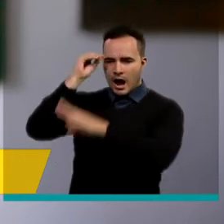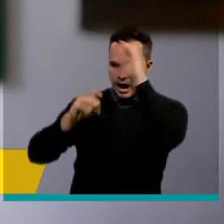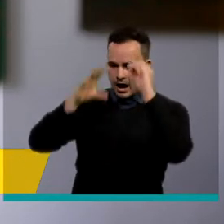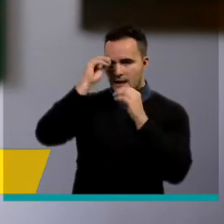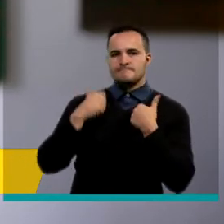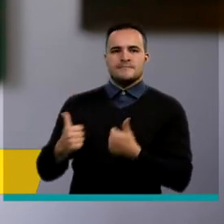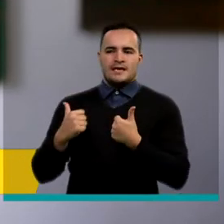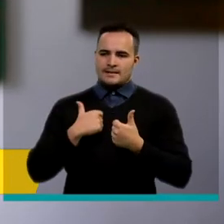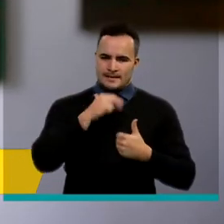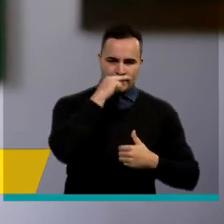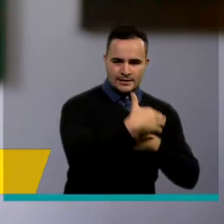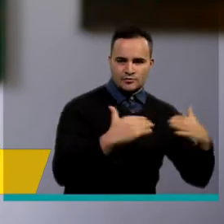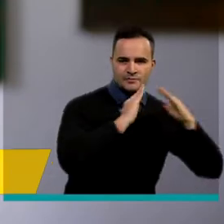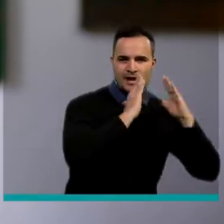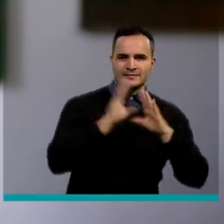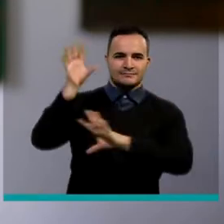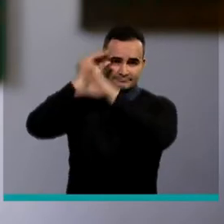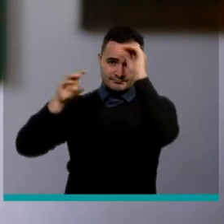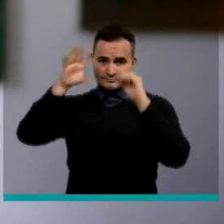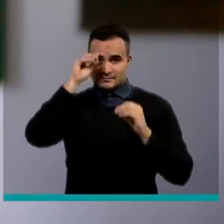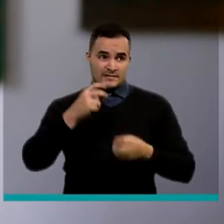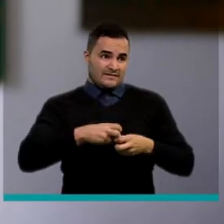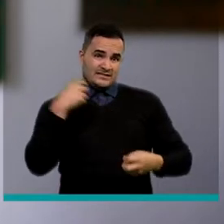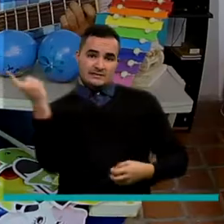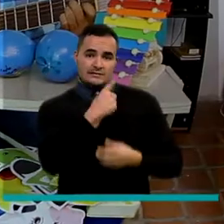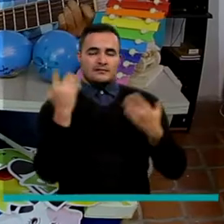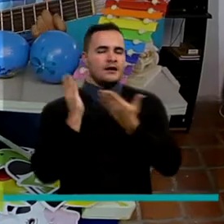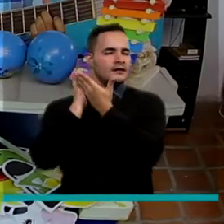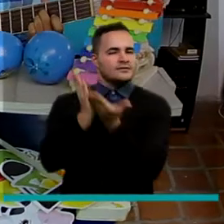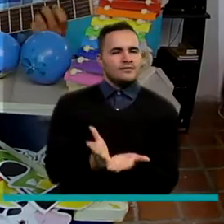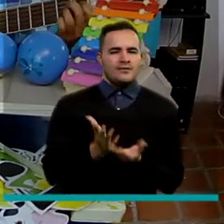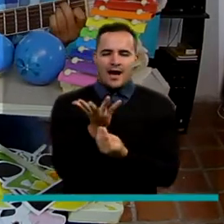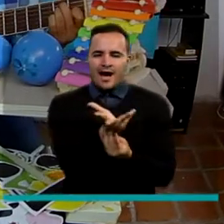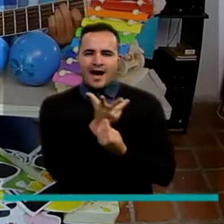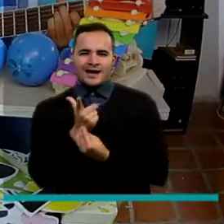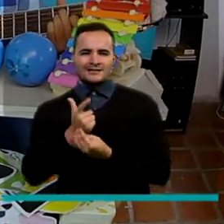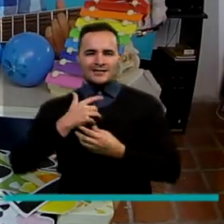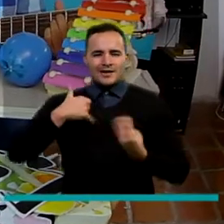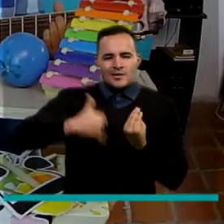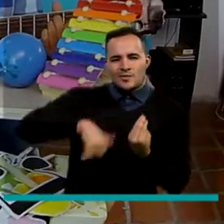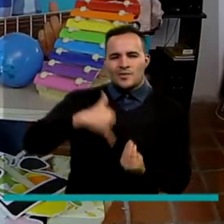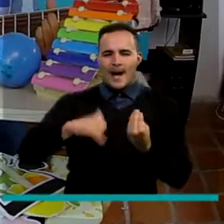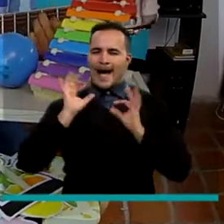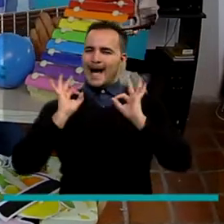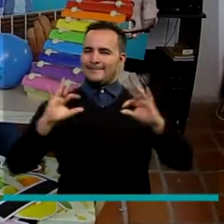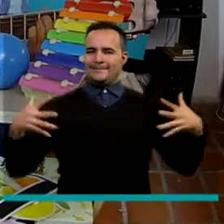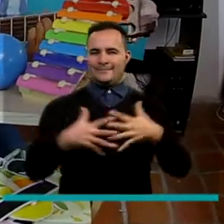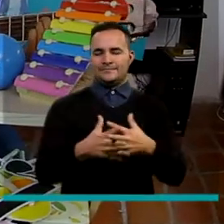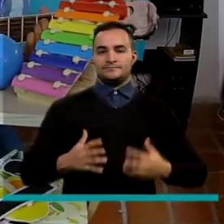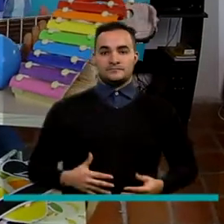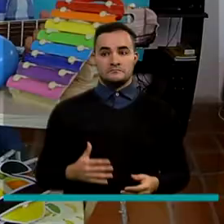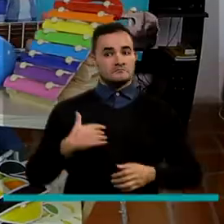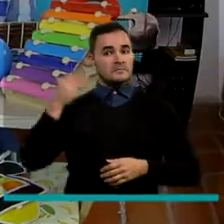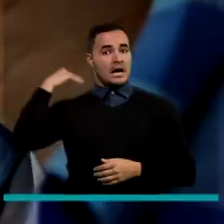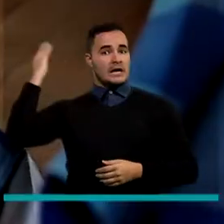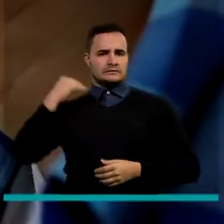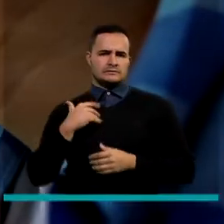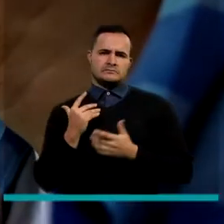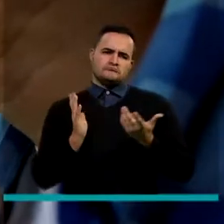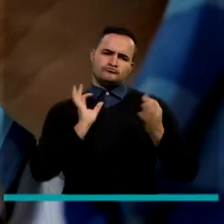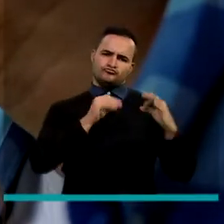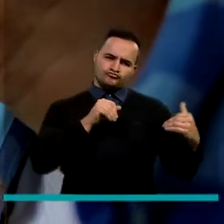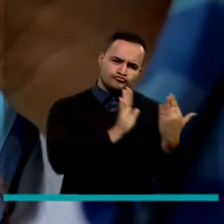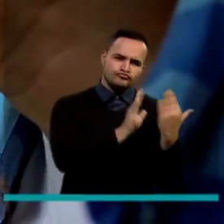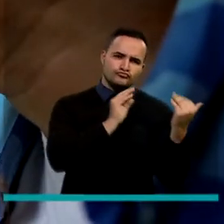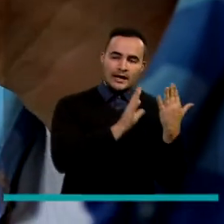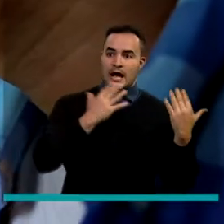tiempos difíciles a través del arte, la literatura y la lúdica. Nunca había llevado mis clases